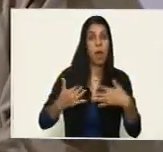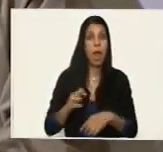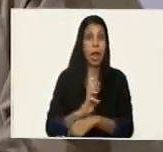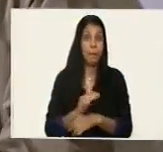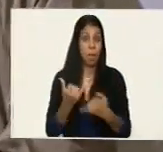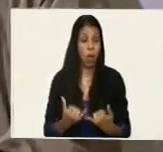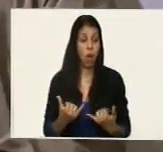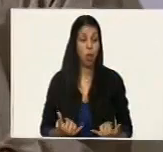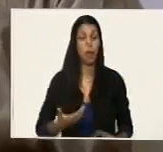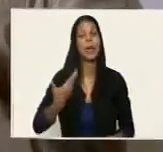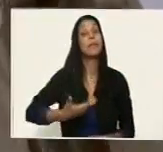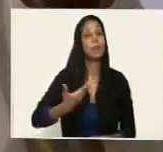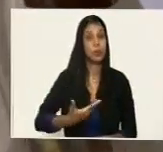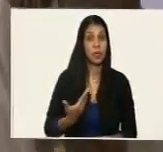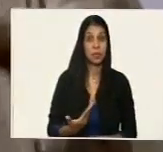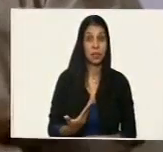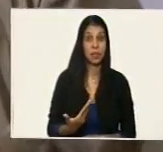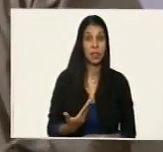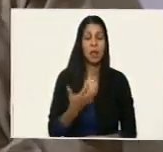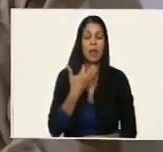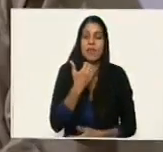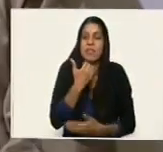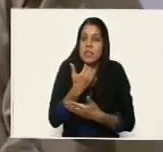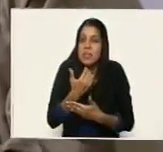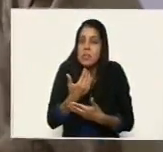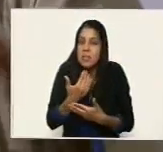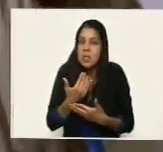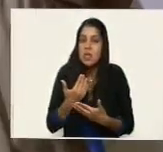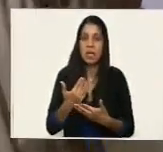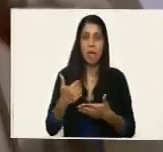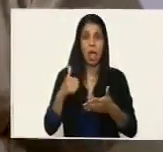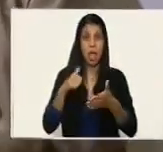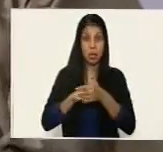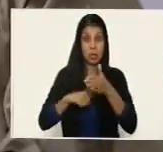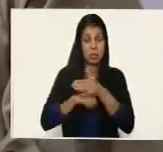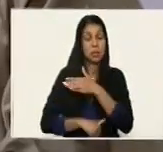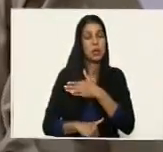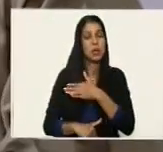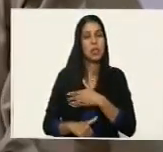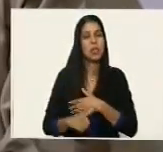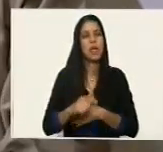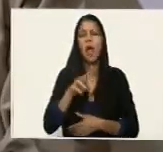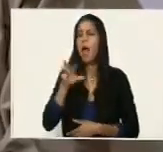son muy importantes. No, ahora que viene lucha. Yo le comentaba el otro día